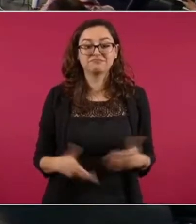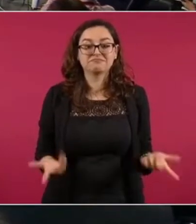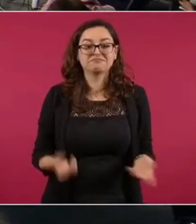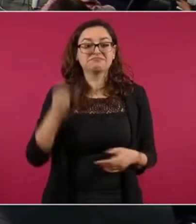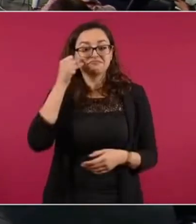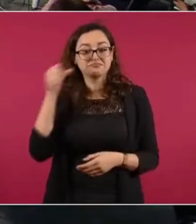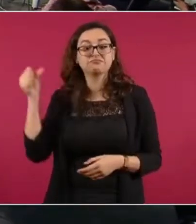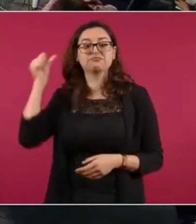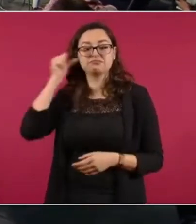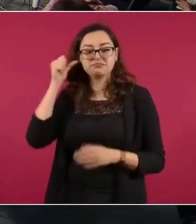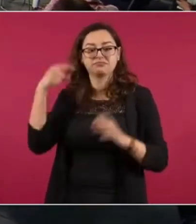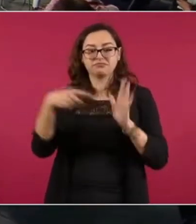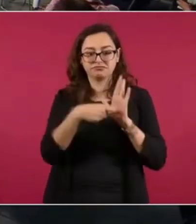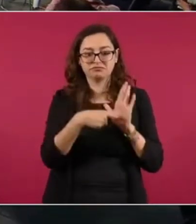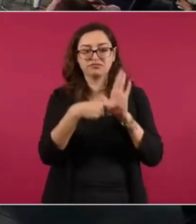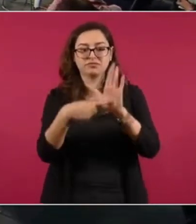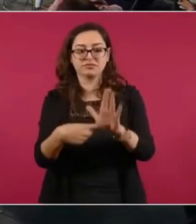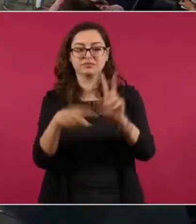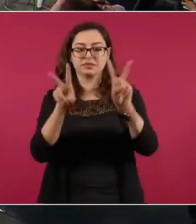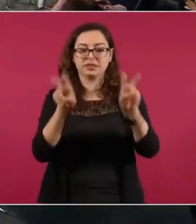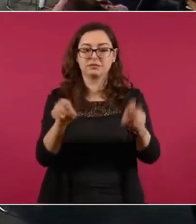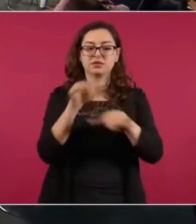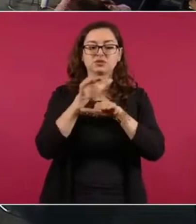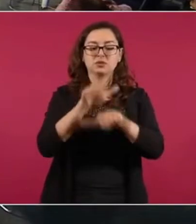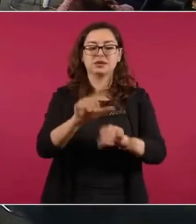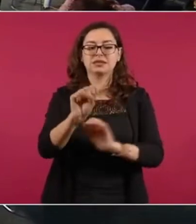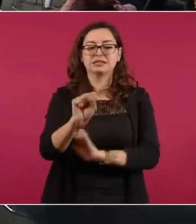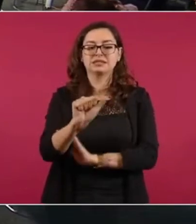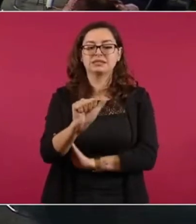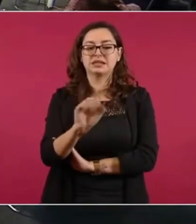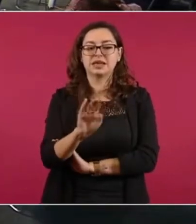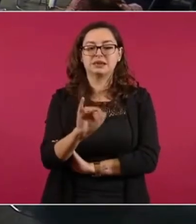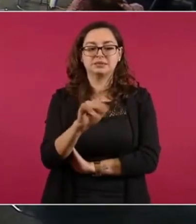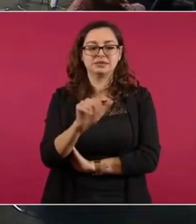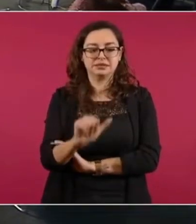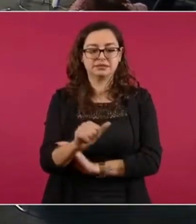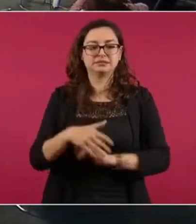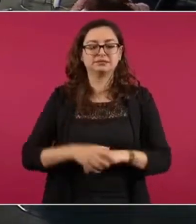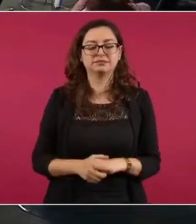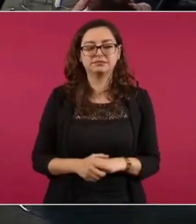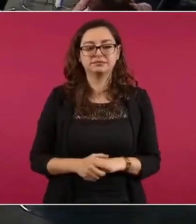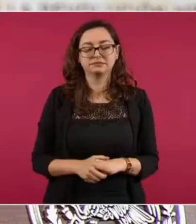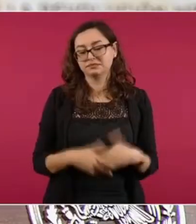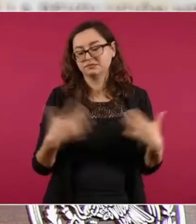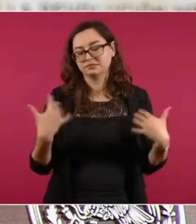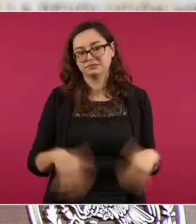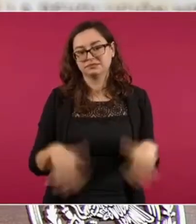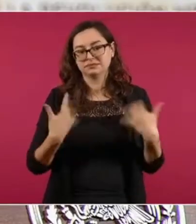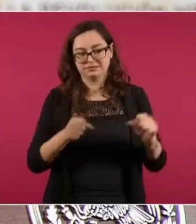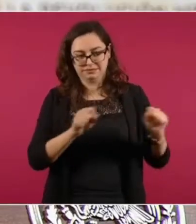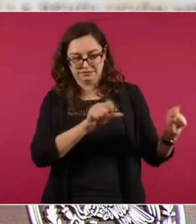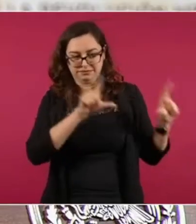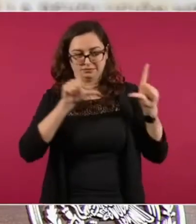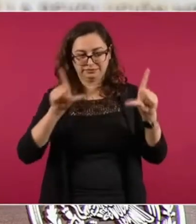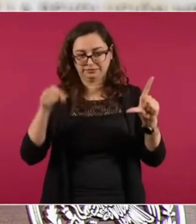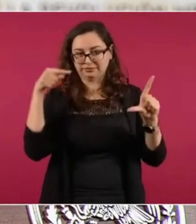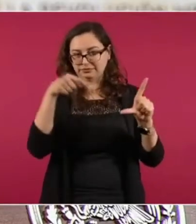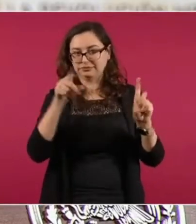Sabina Berman, vuélvelo a poner, es que es esencial.